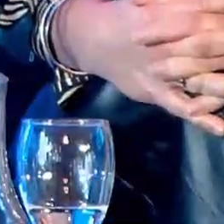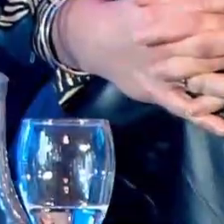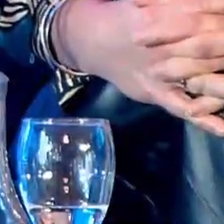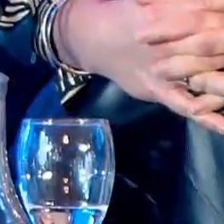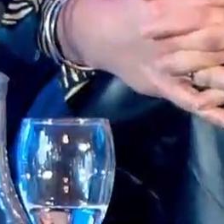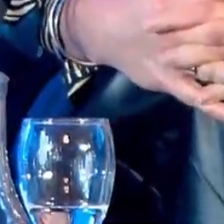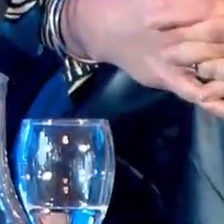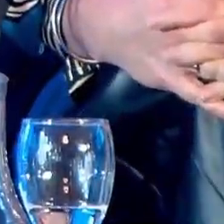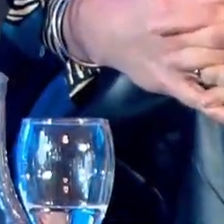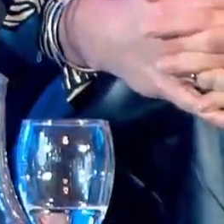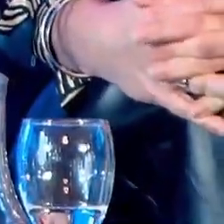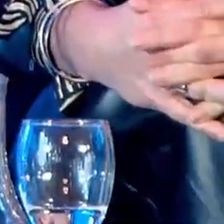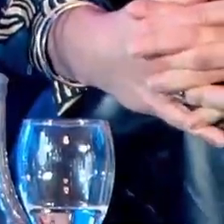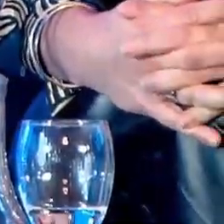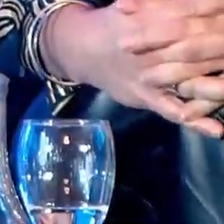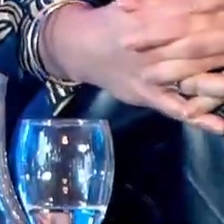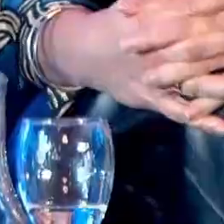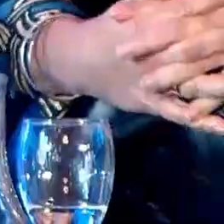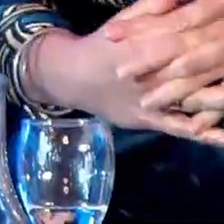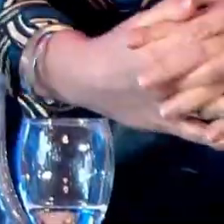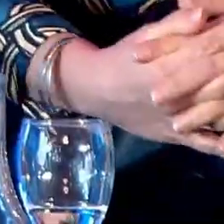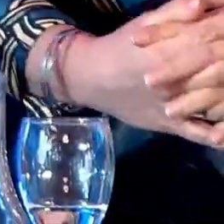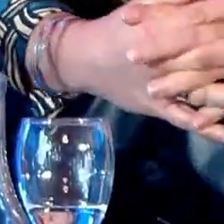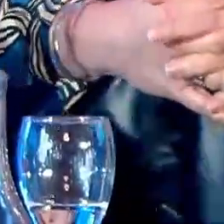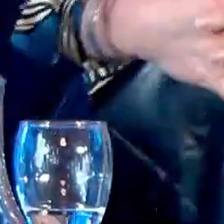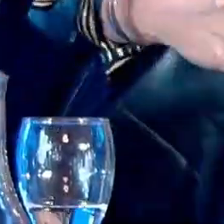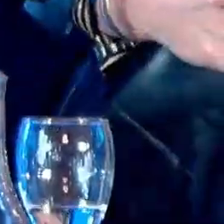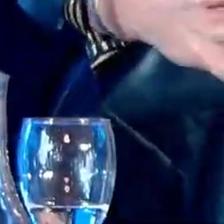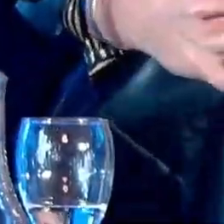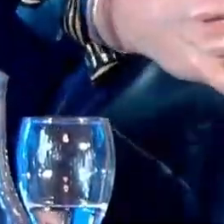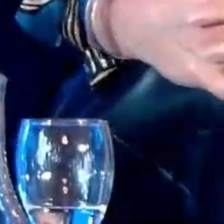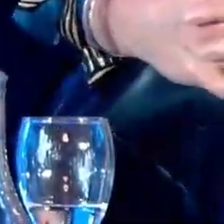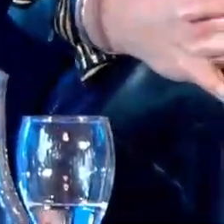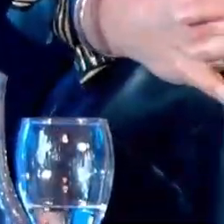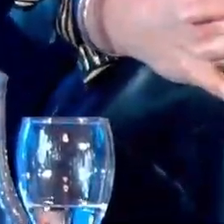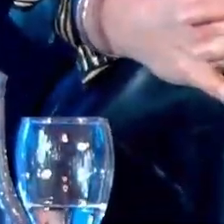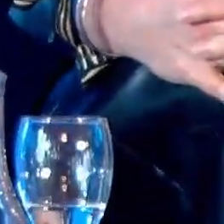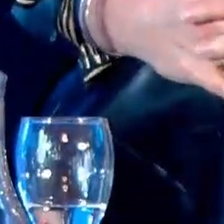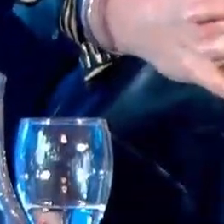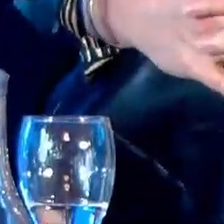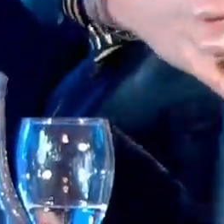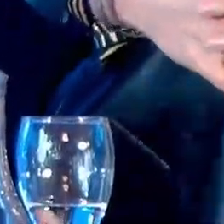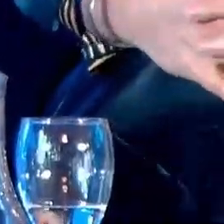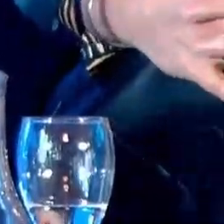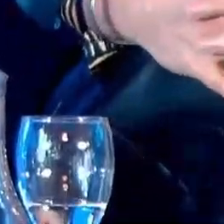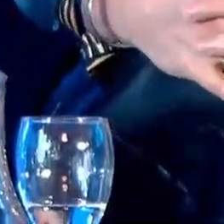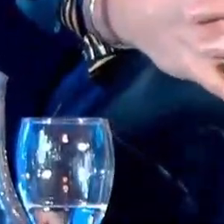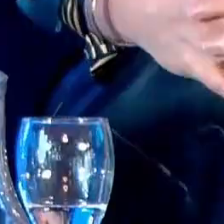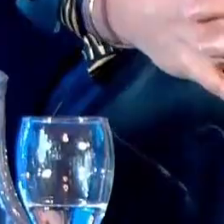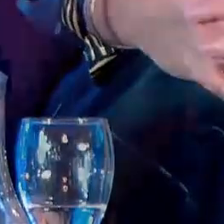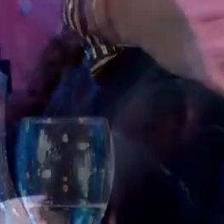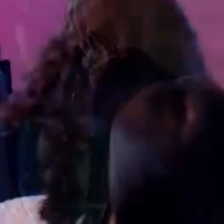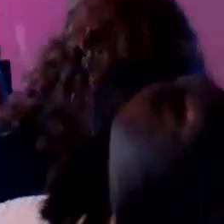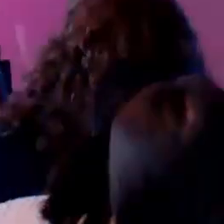niñas y adolescentes y adultos, pero sobre todo cuando egresan, para mi gusto, de tercero, puedan leer de